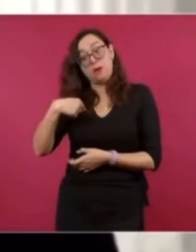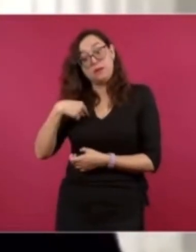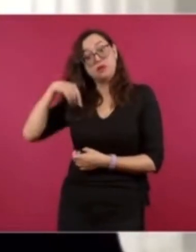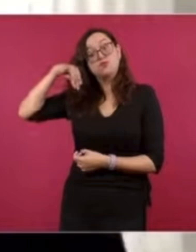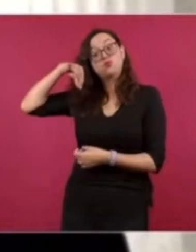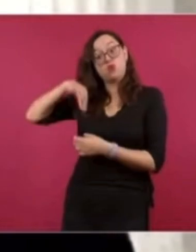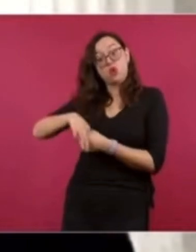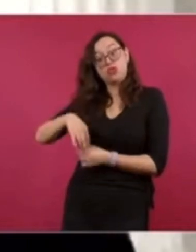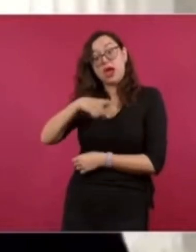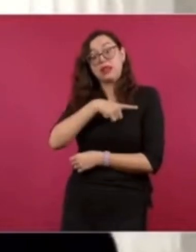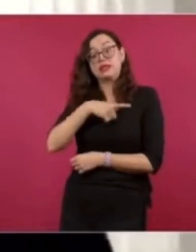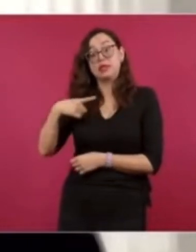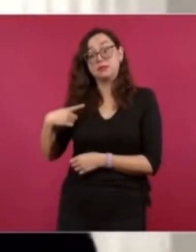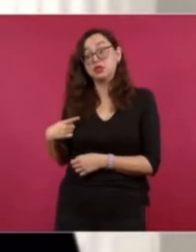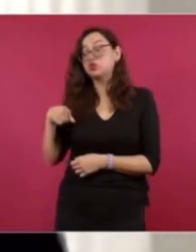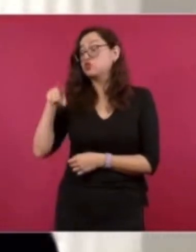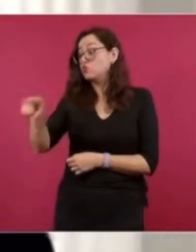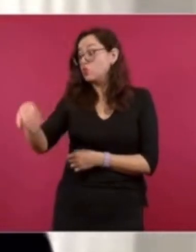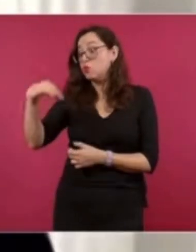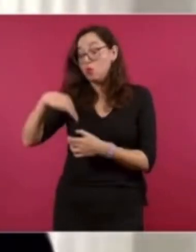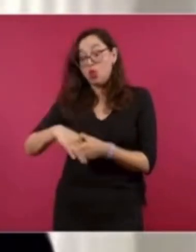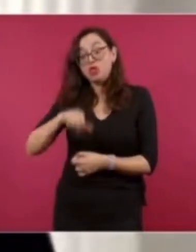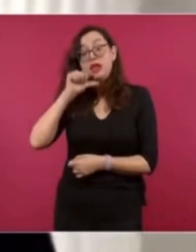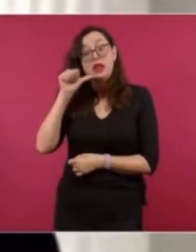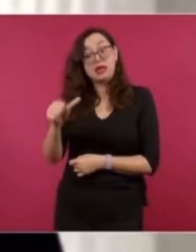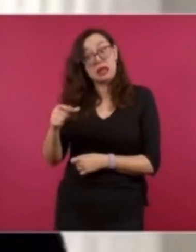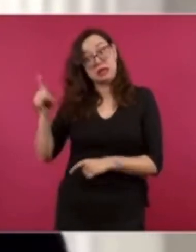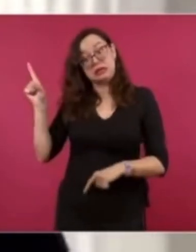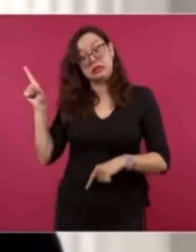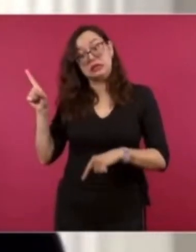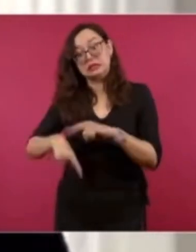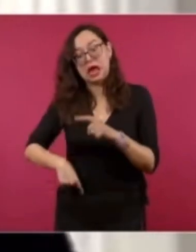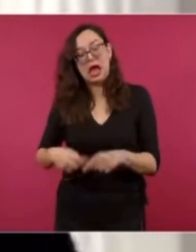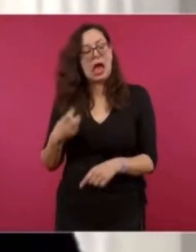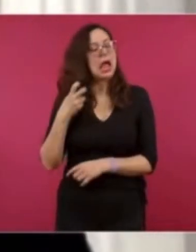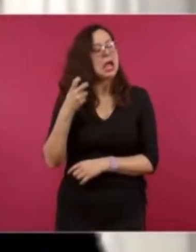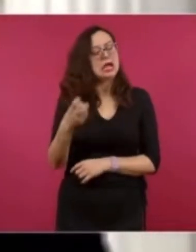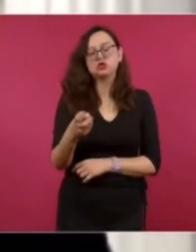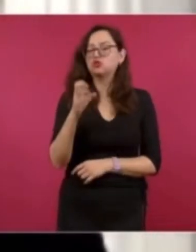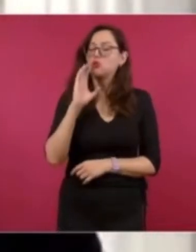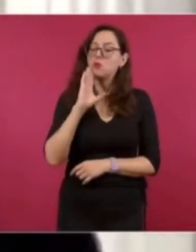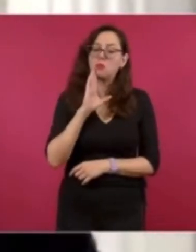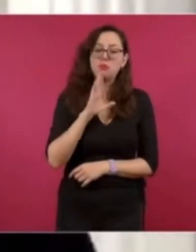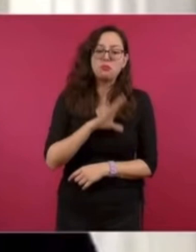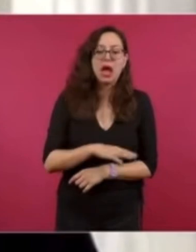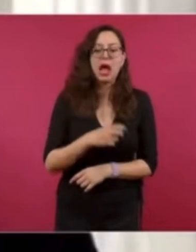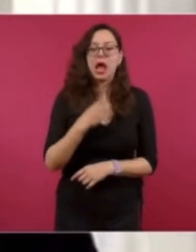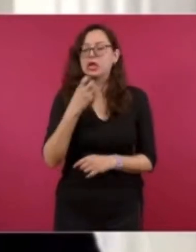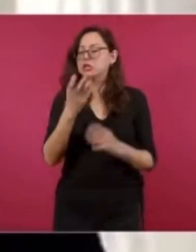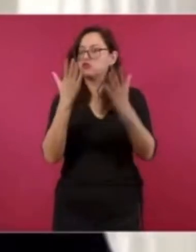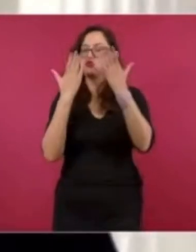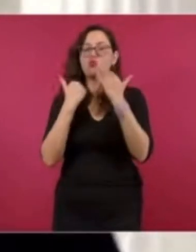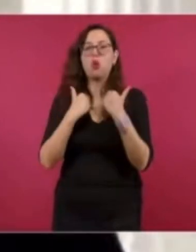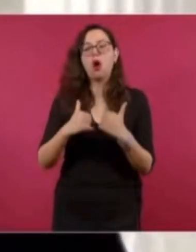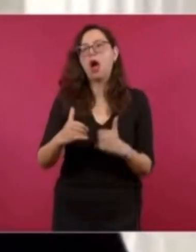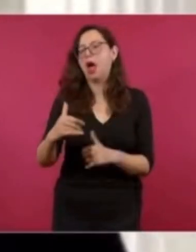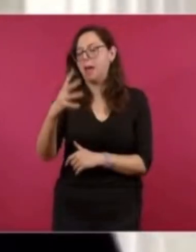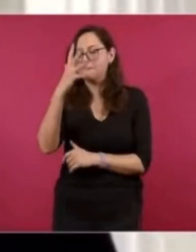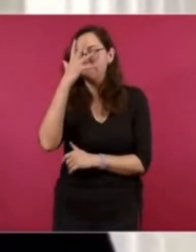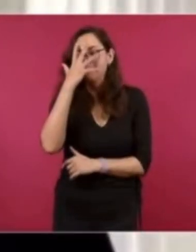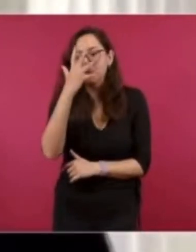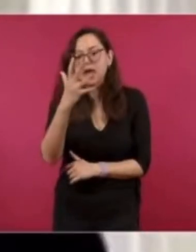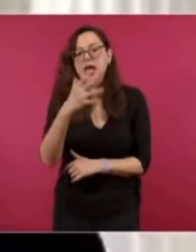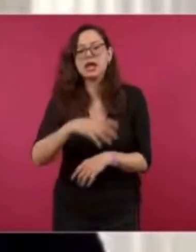mí, te lo voy a quitar o te lo van a quitar. Ese impudor, ese descaro,